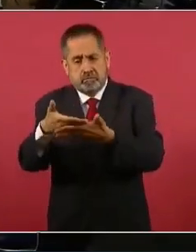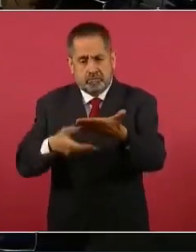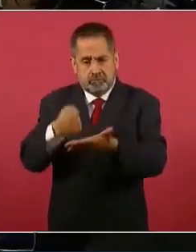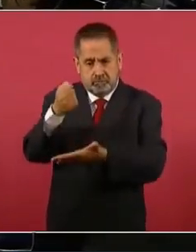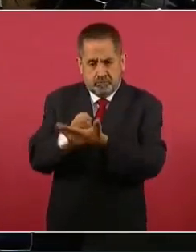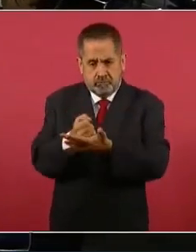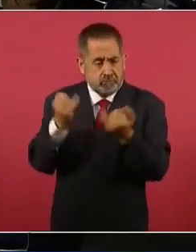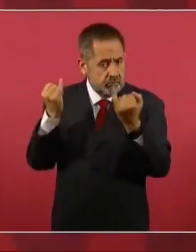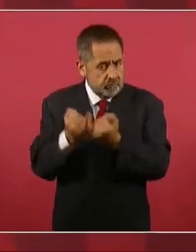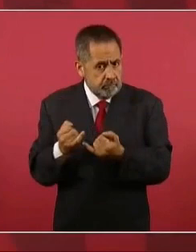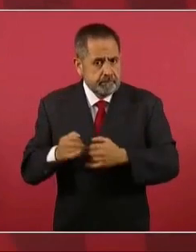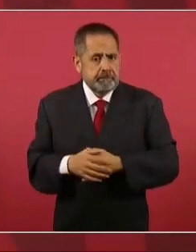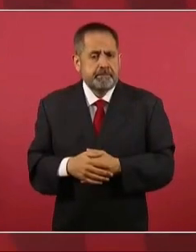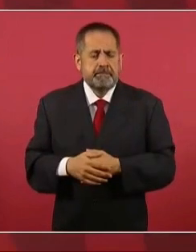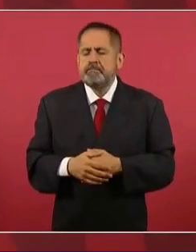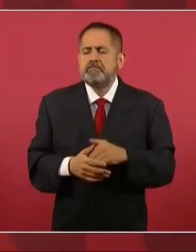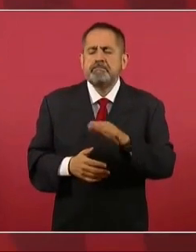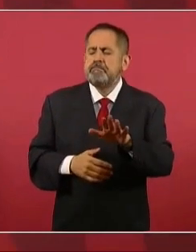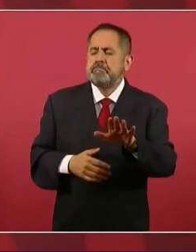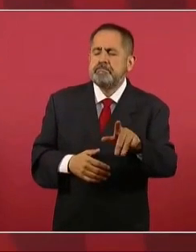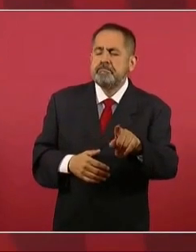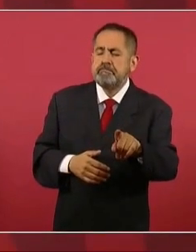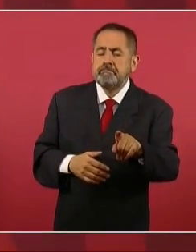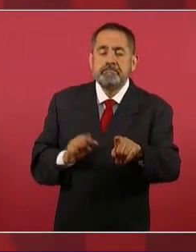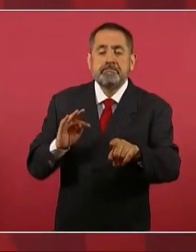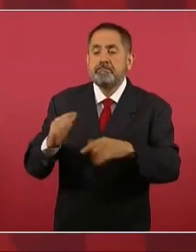que atender ellos y nos